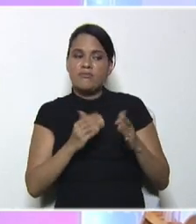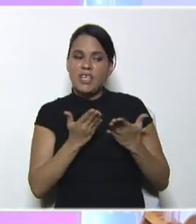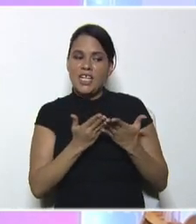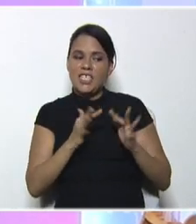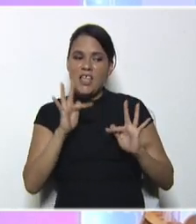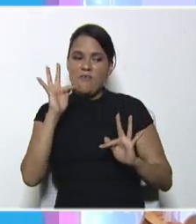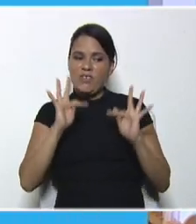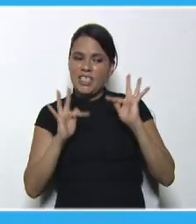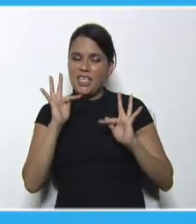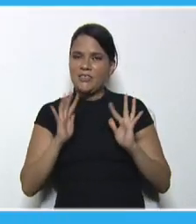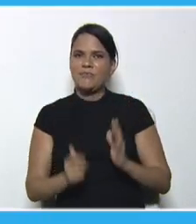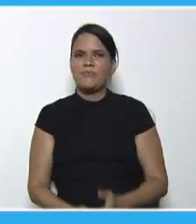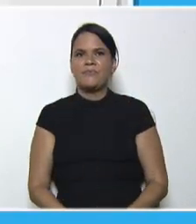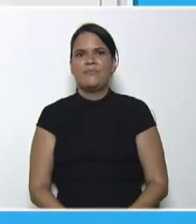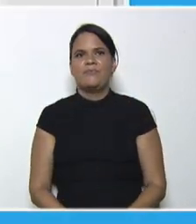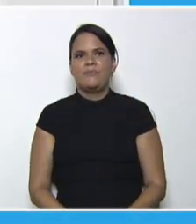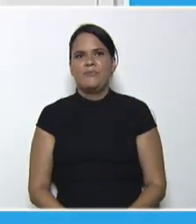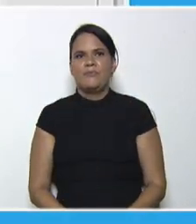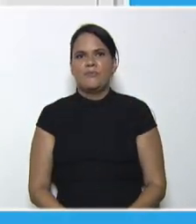de física.